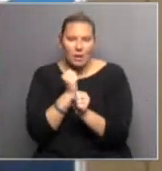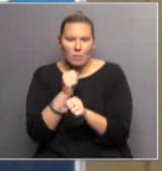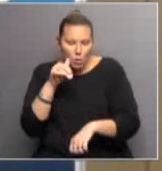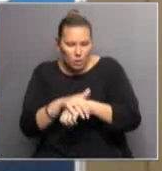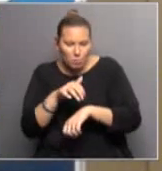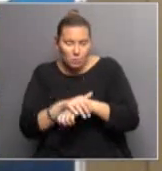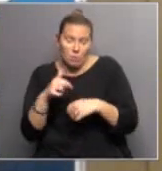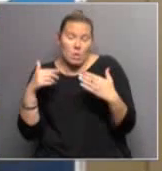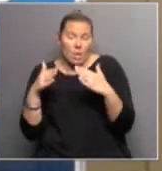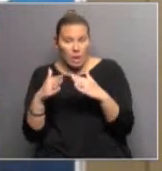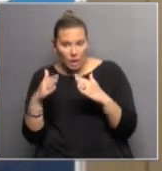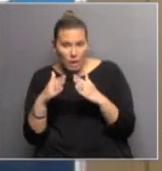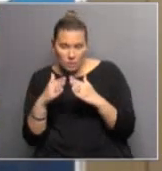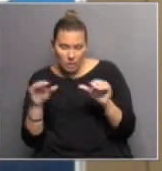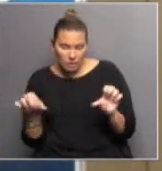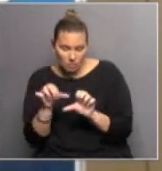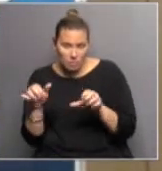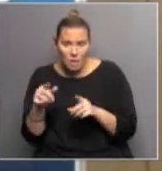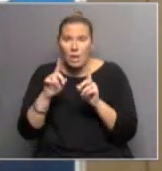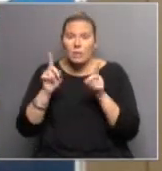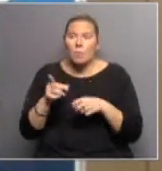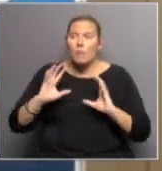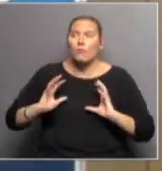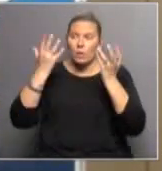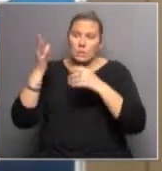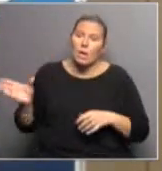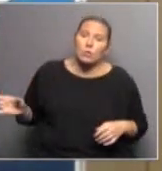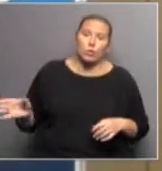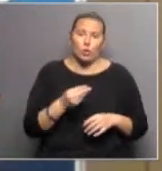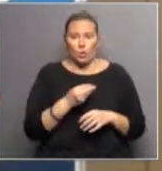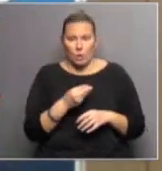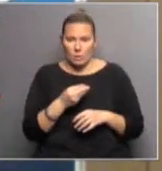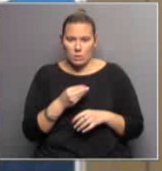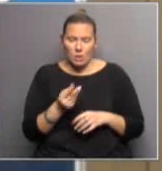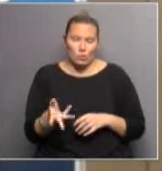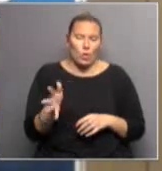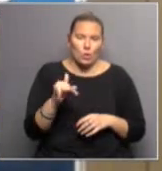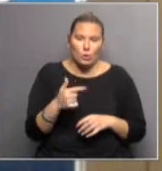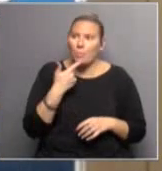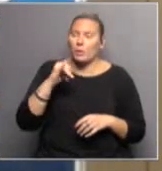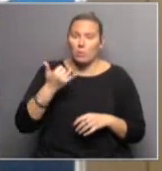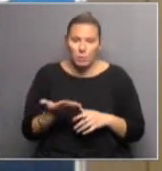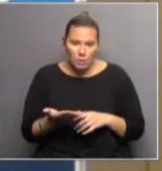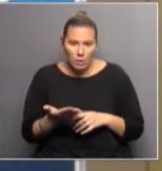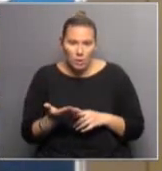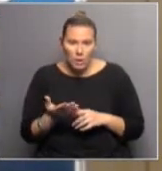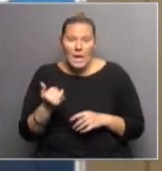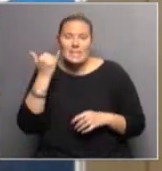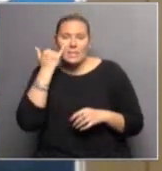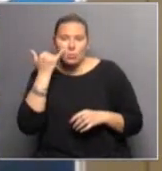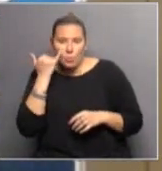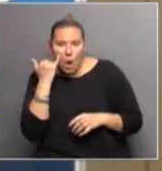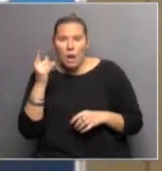corresponsabilidad doméstica, donde trabajamos todas las violencias que se ejercen en lo cotidiano, como por ejemplo la sexual,